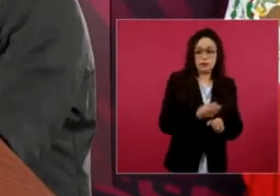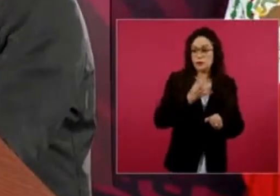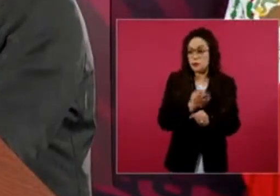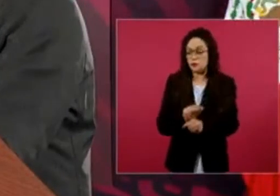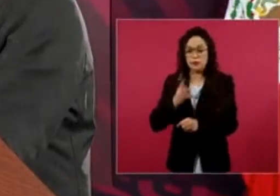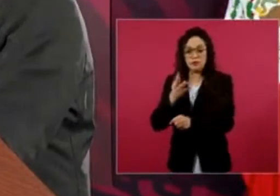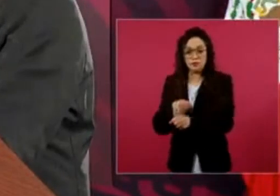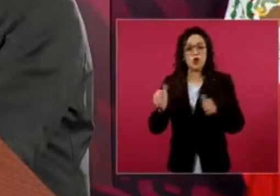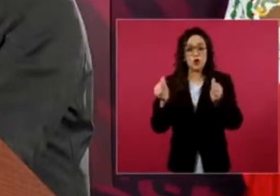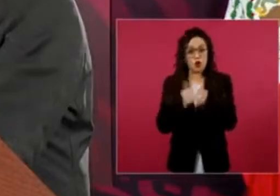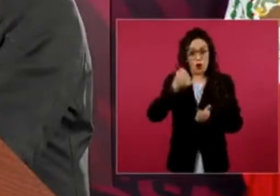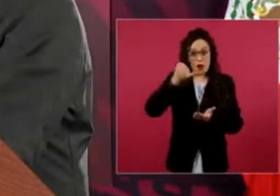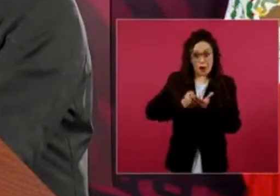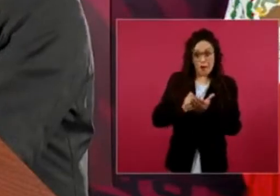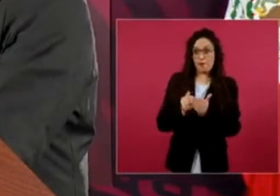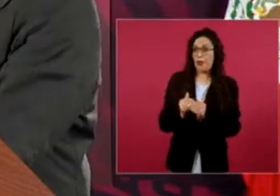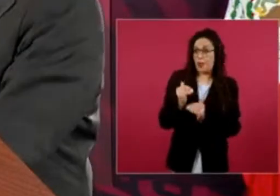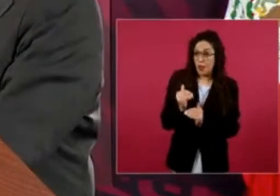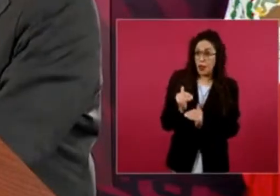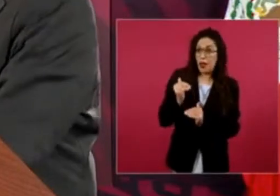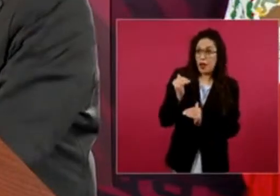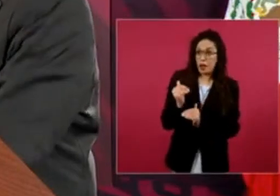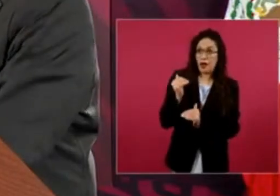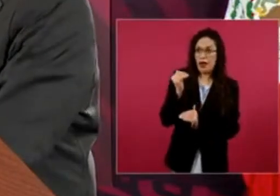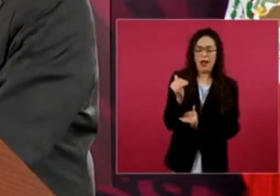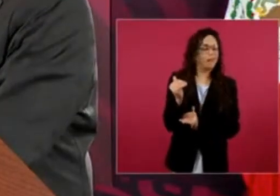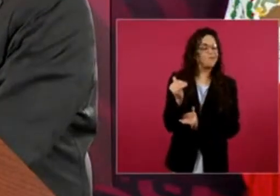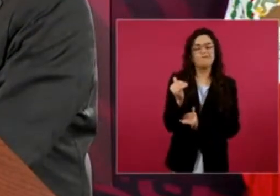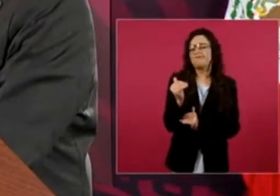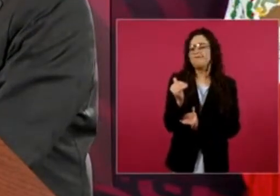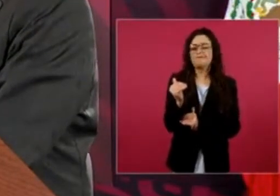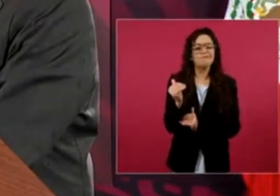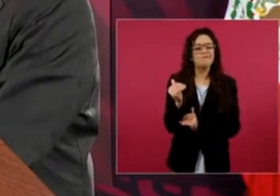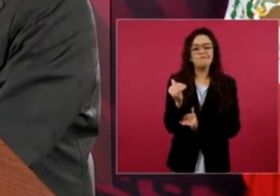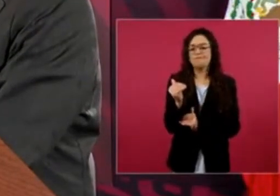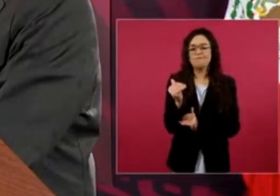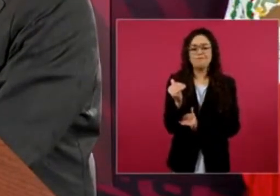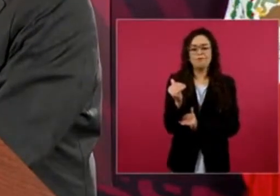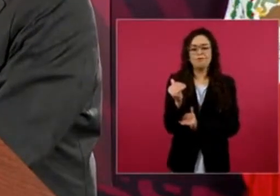los impuestos y manteniendo privilegios